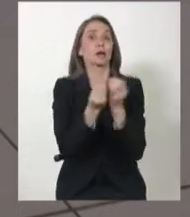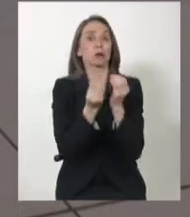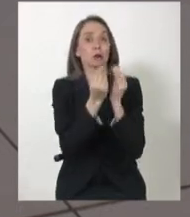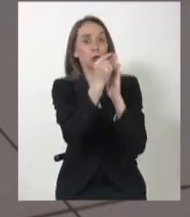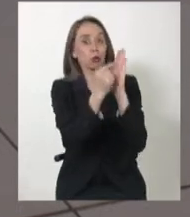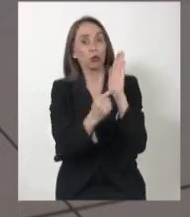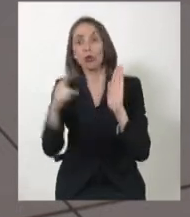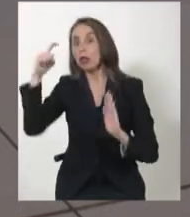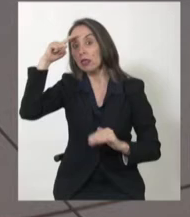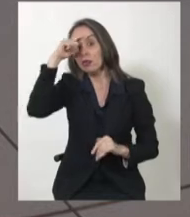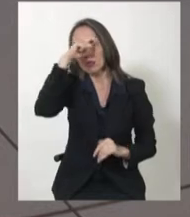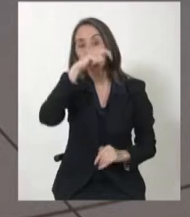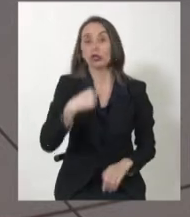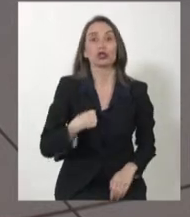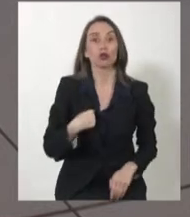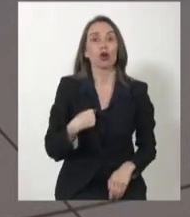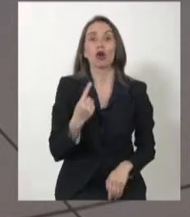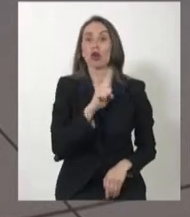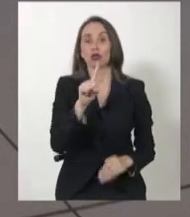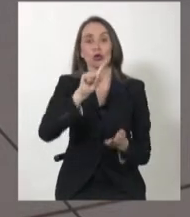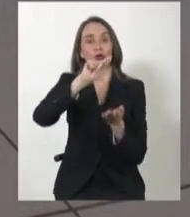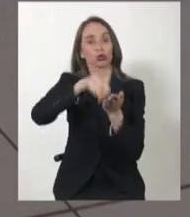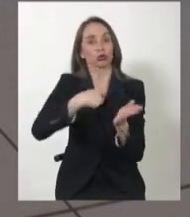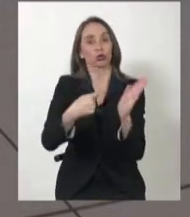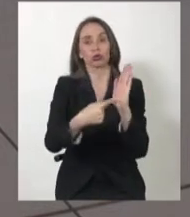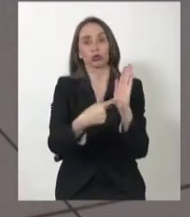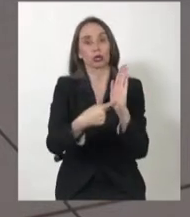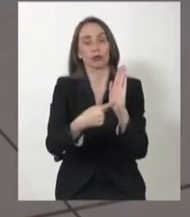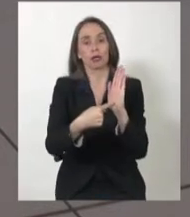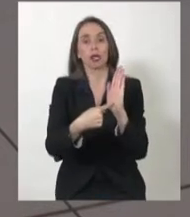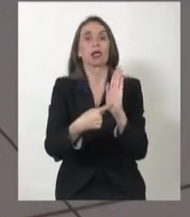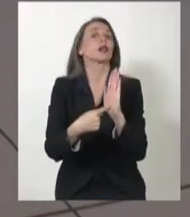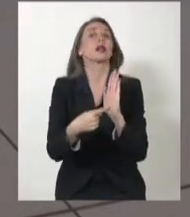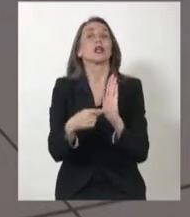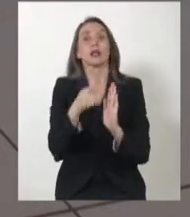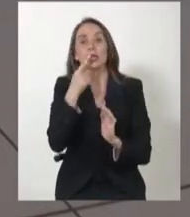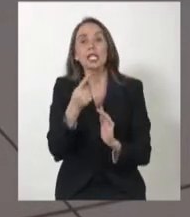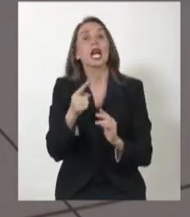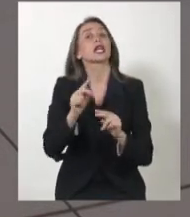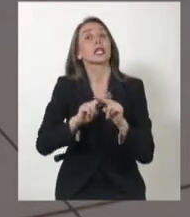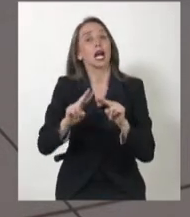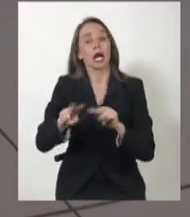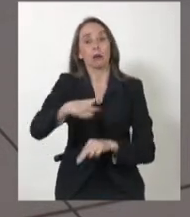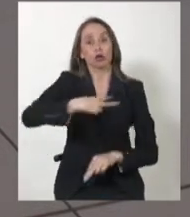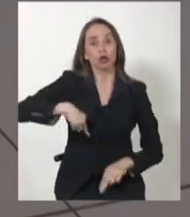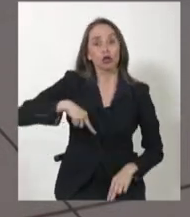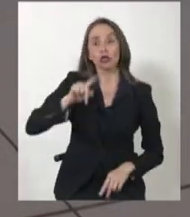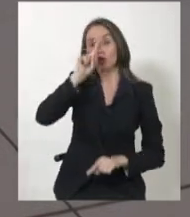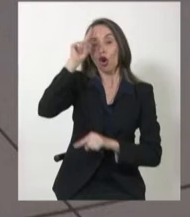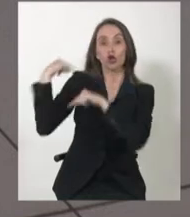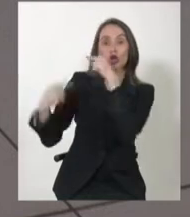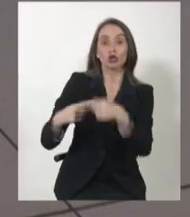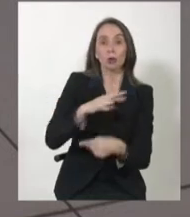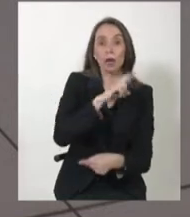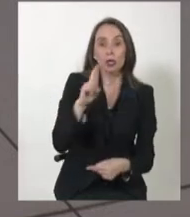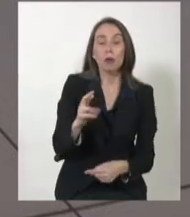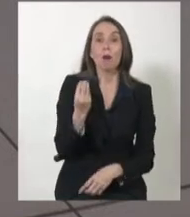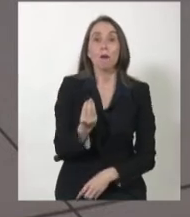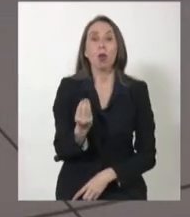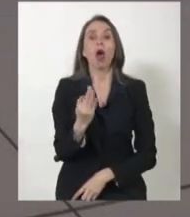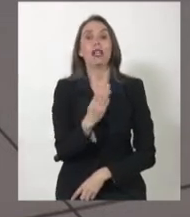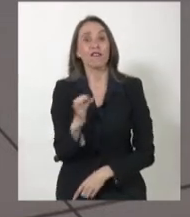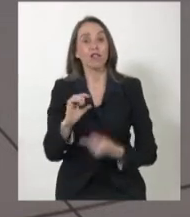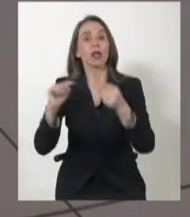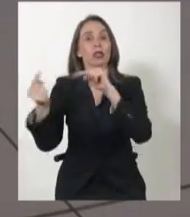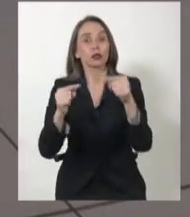muchas dificultades. Yo no lo suscribiría. ¿Y qué es lo que preferiría? Que discutamos con nuestra tradición que tenemos, de buena fe,